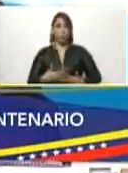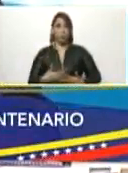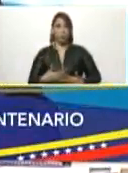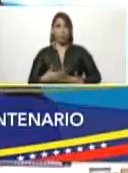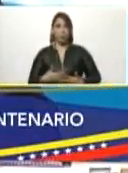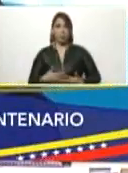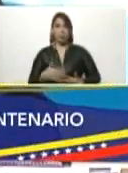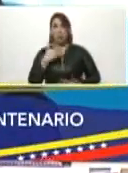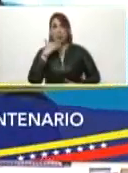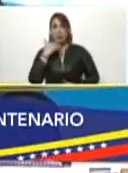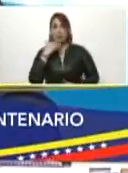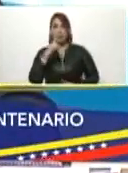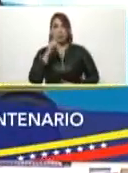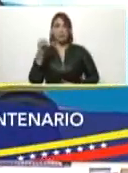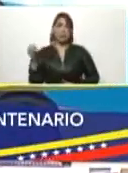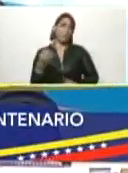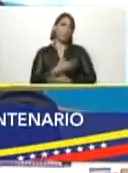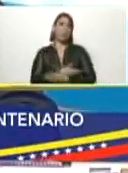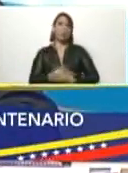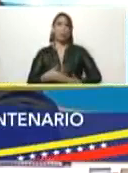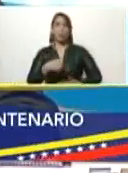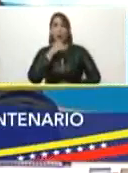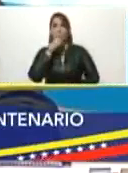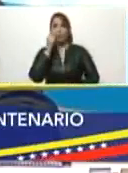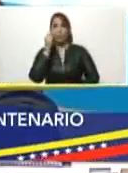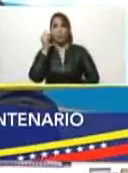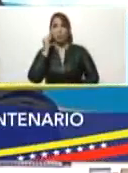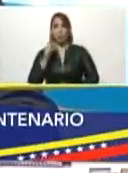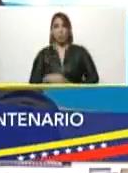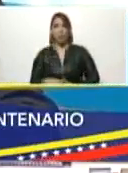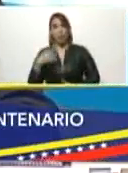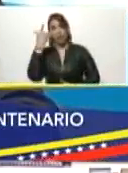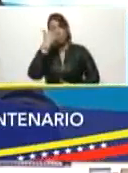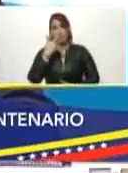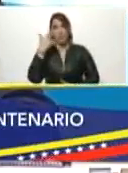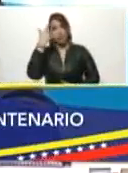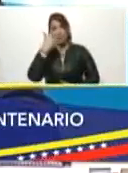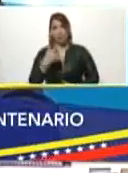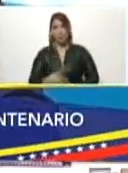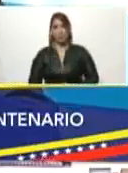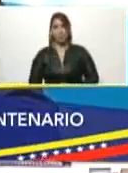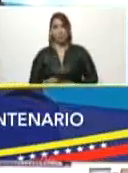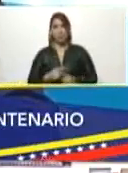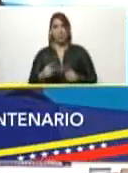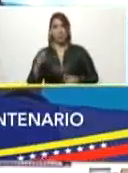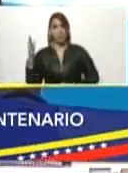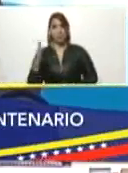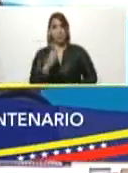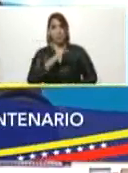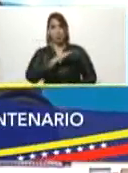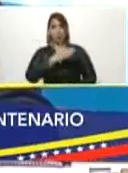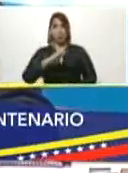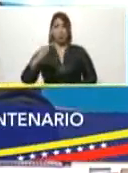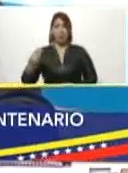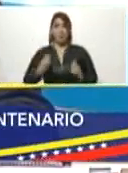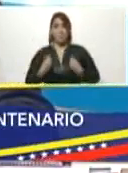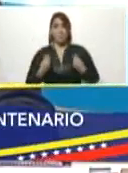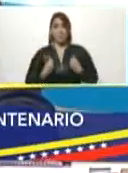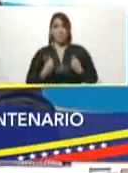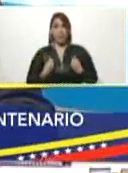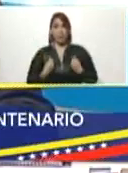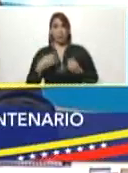casi 100 millones de abuelos y abuelas del África, pero llegaron a las costas vivos 50